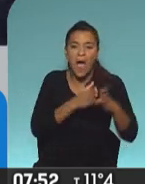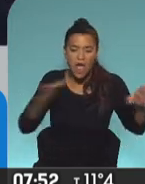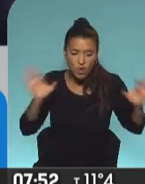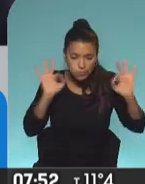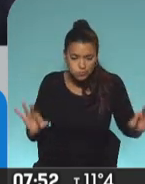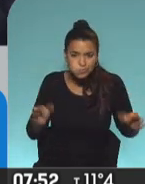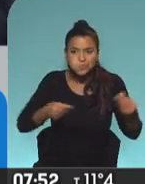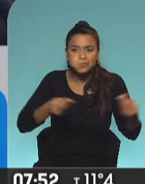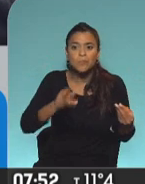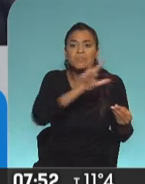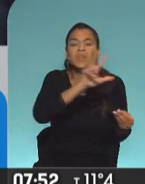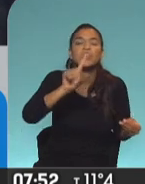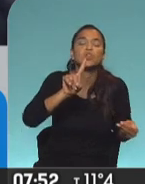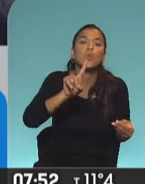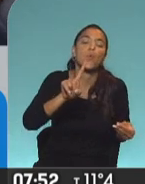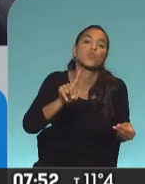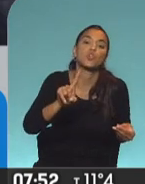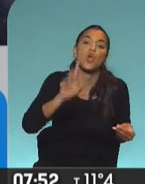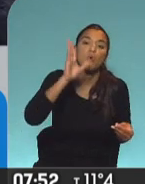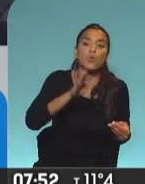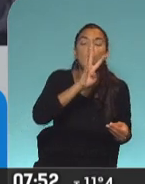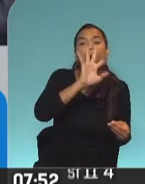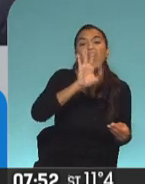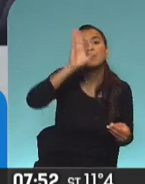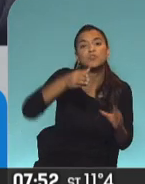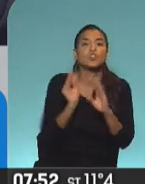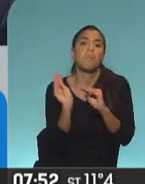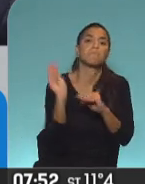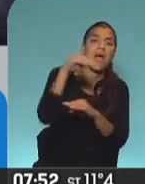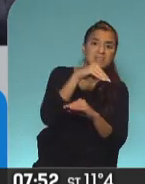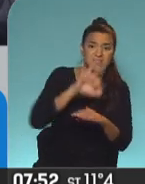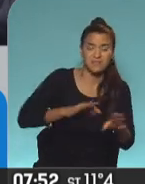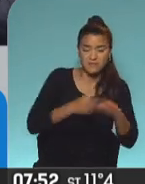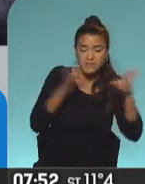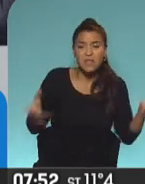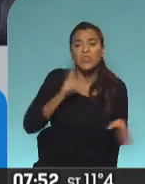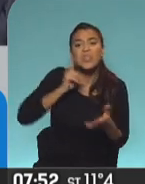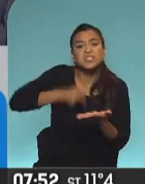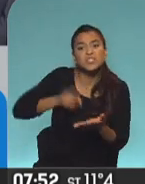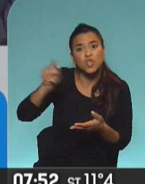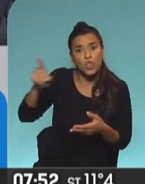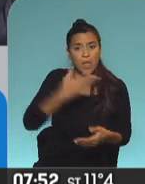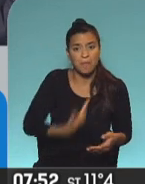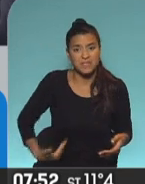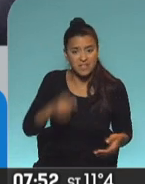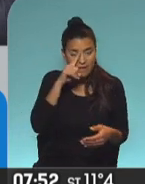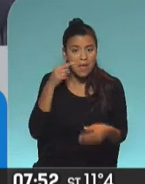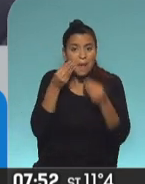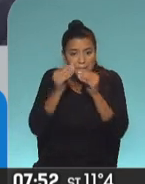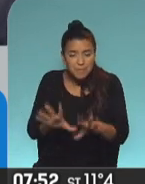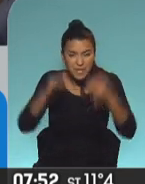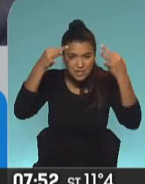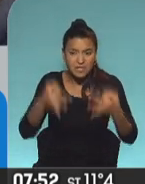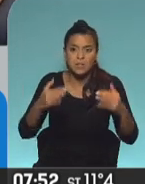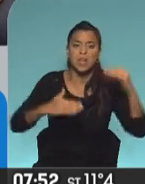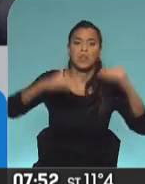año, al 31 de julio ejecutamos 40% más de lo que teníamos para todo el año. Eso tiene que ver con la decisión del presidente Alberto Fernández de empezar por los últimos y también